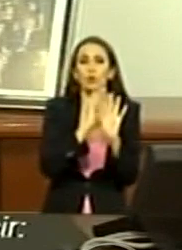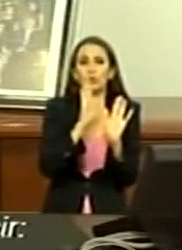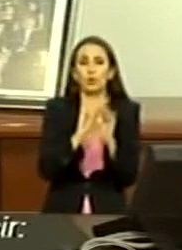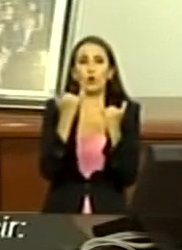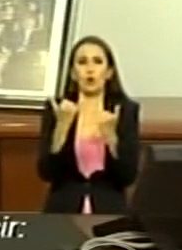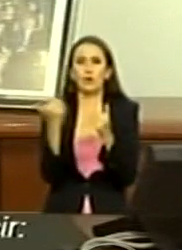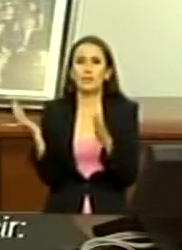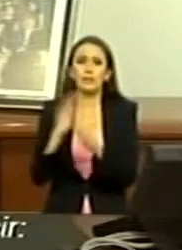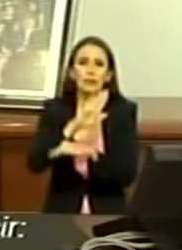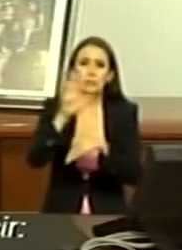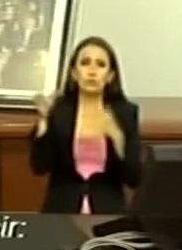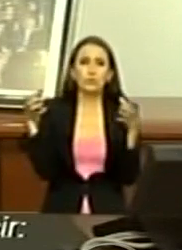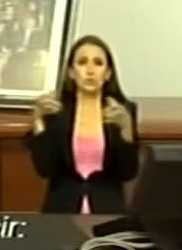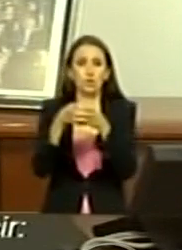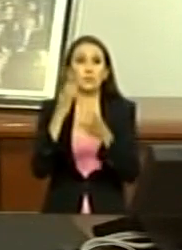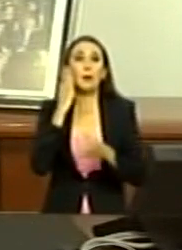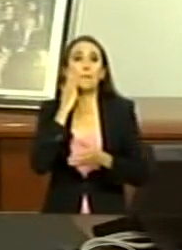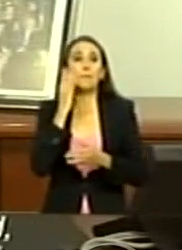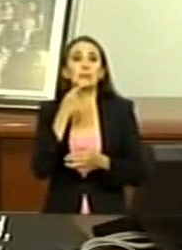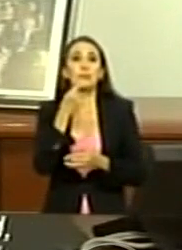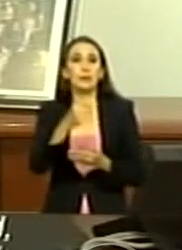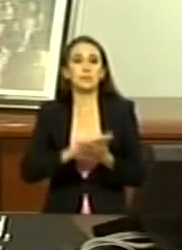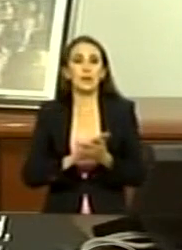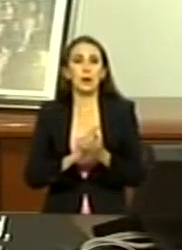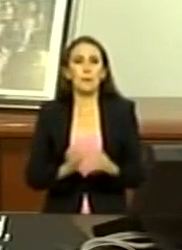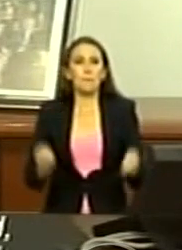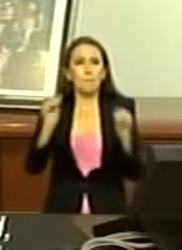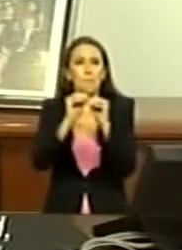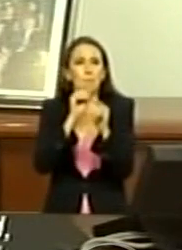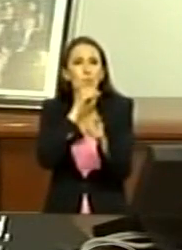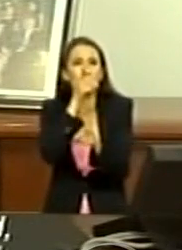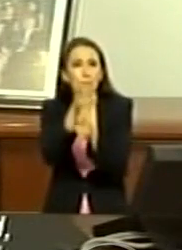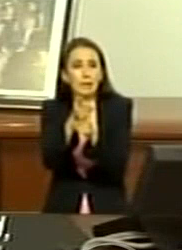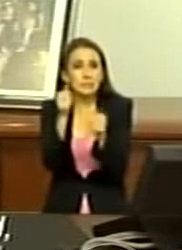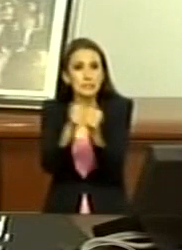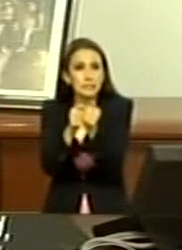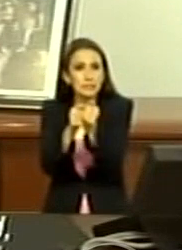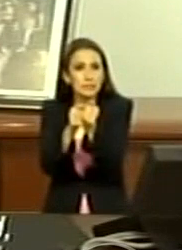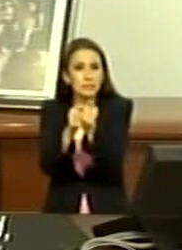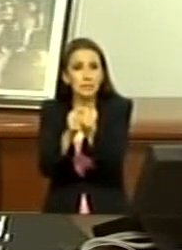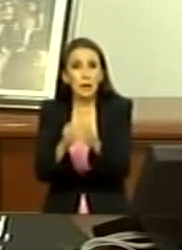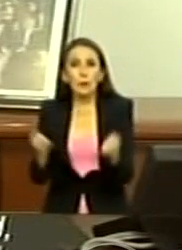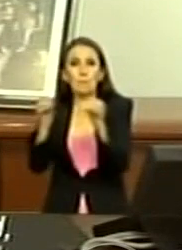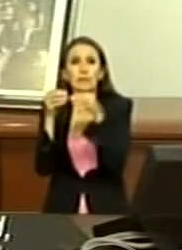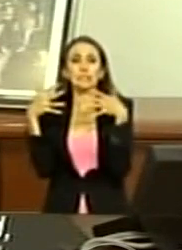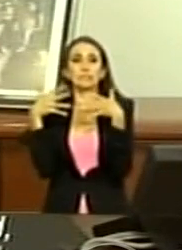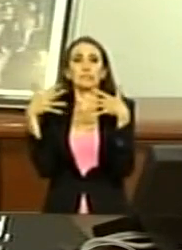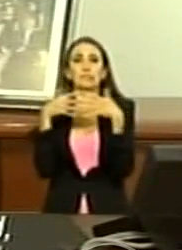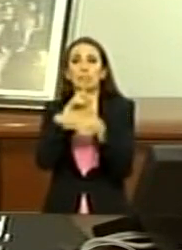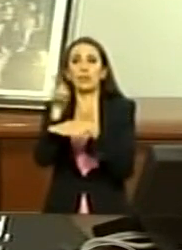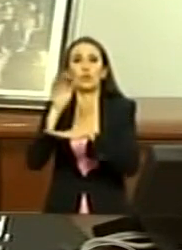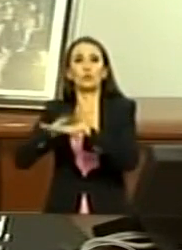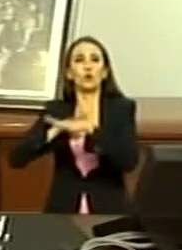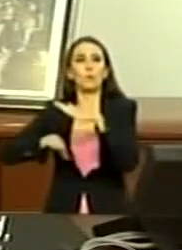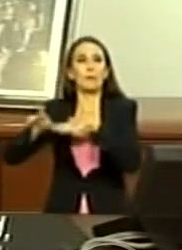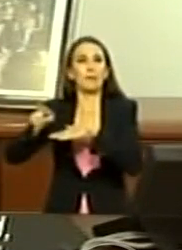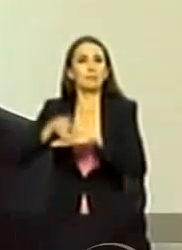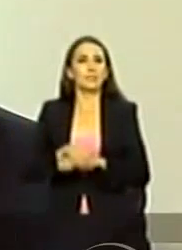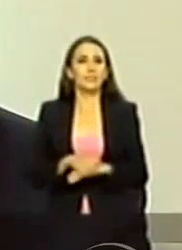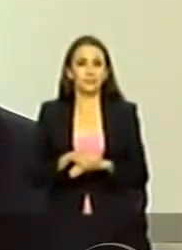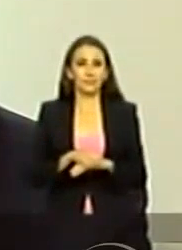ahora que mi madre solía decir, mientras más cerca estés de la verdad, más nerviosos se ponen los